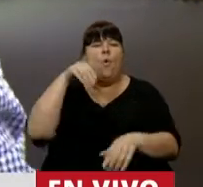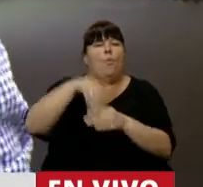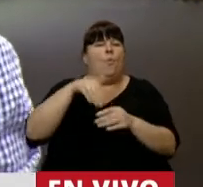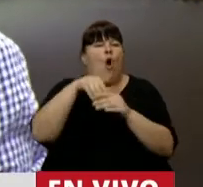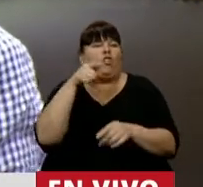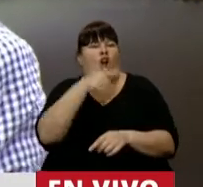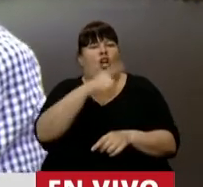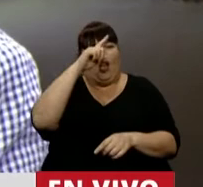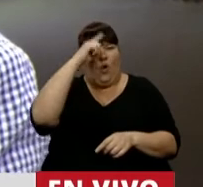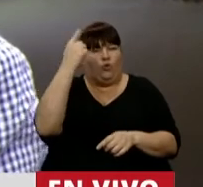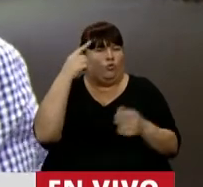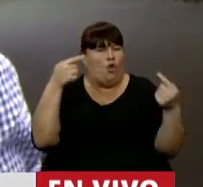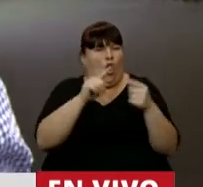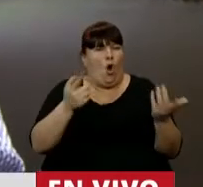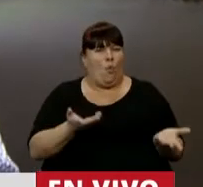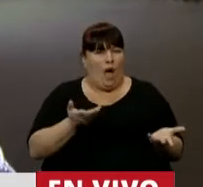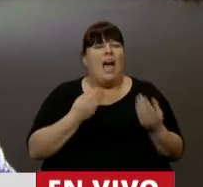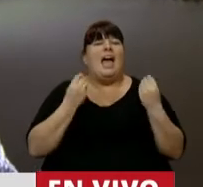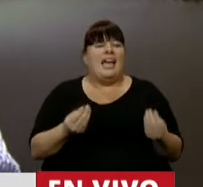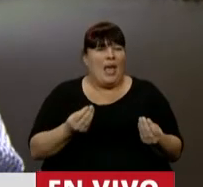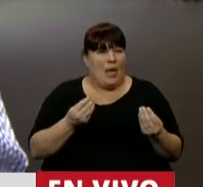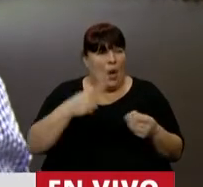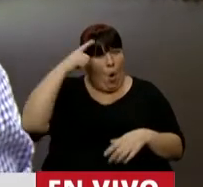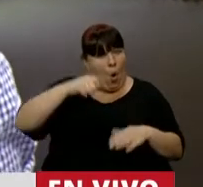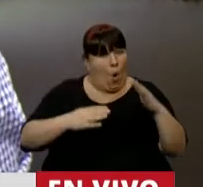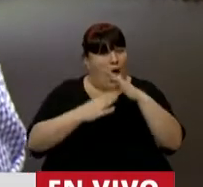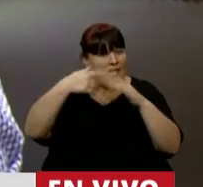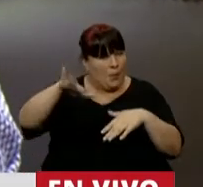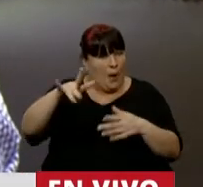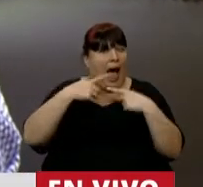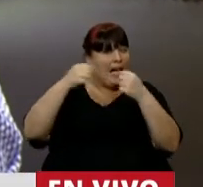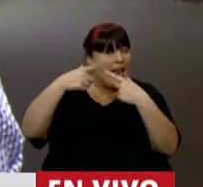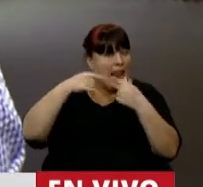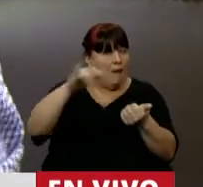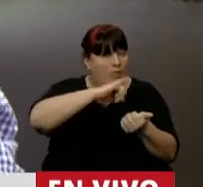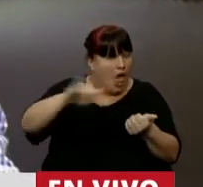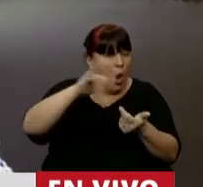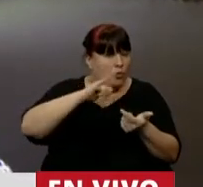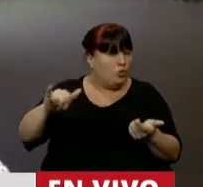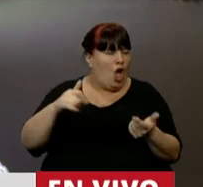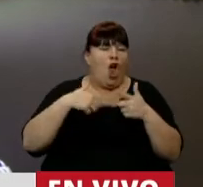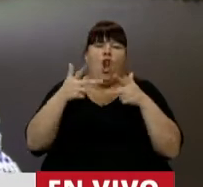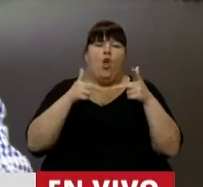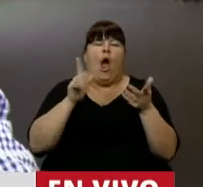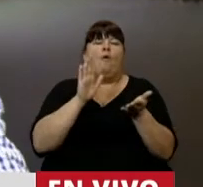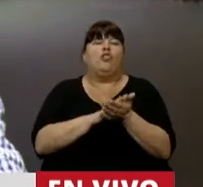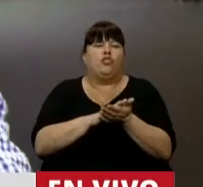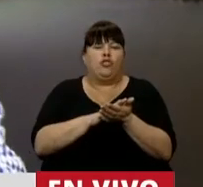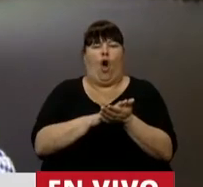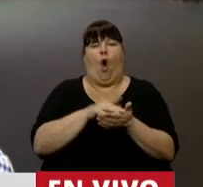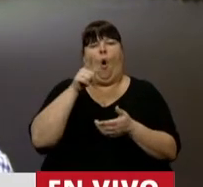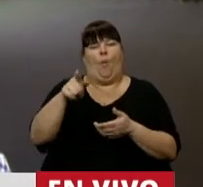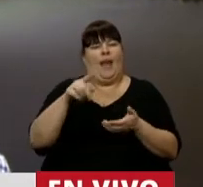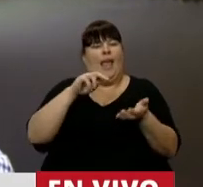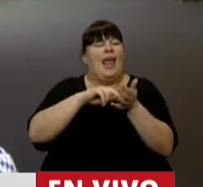votando inconstitucionalidades. ¿Qué vamos a llenar la Corte de reclamos? No voy a hablar de la